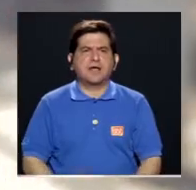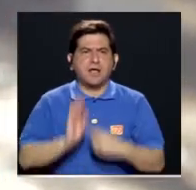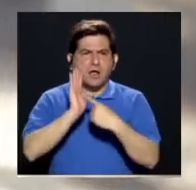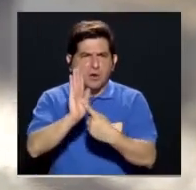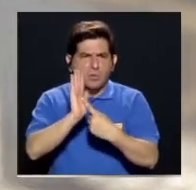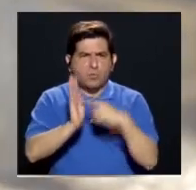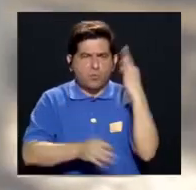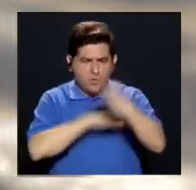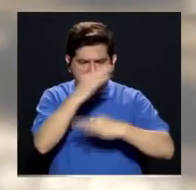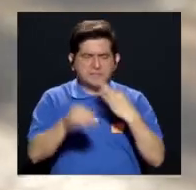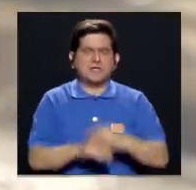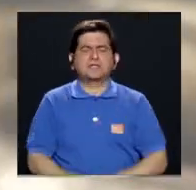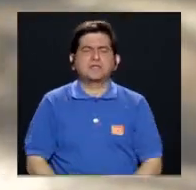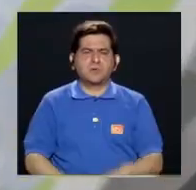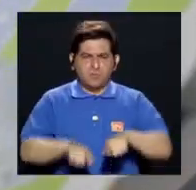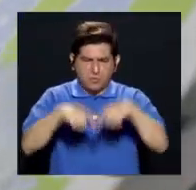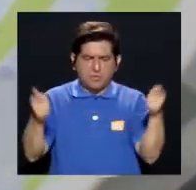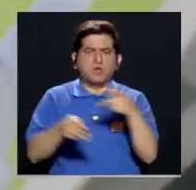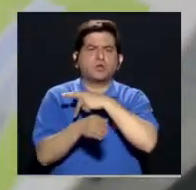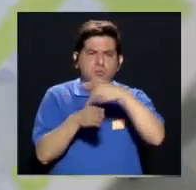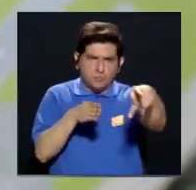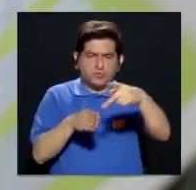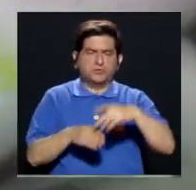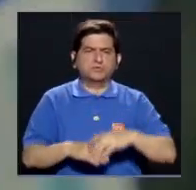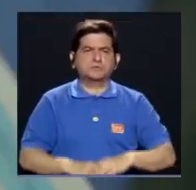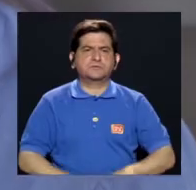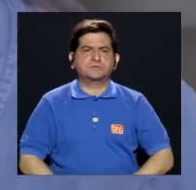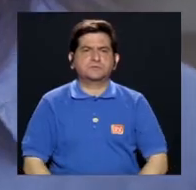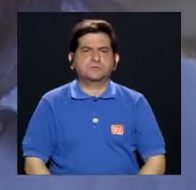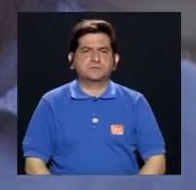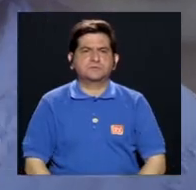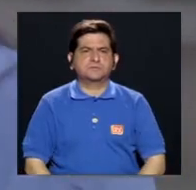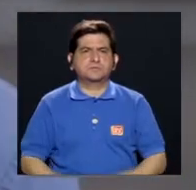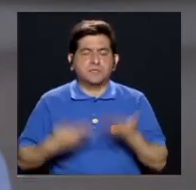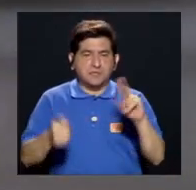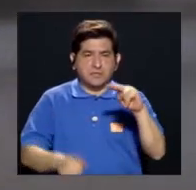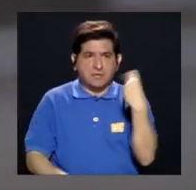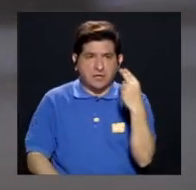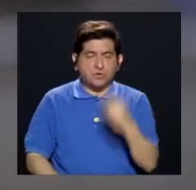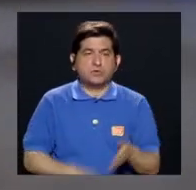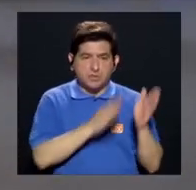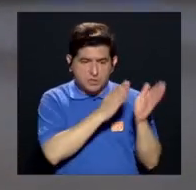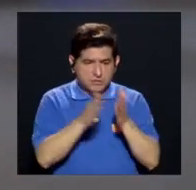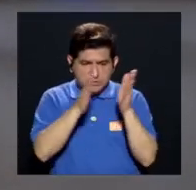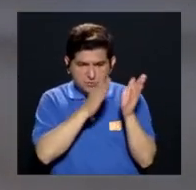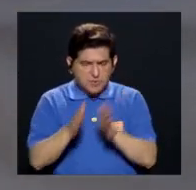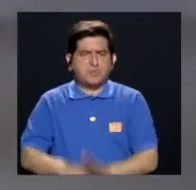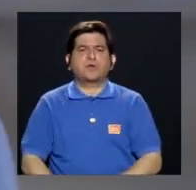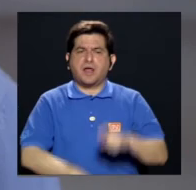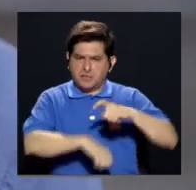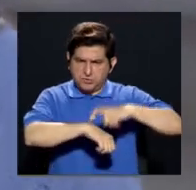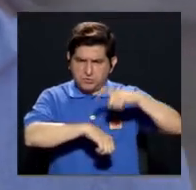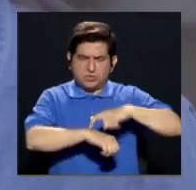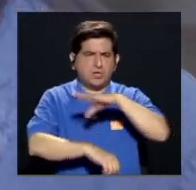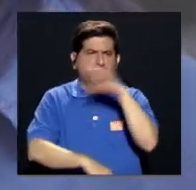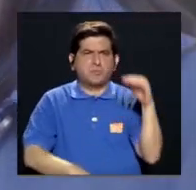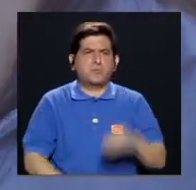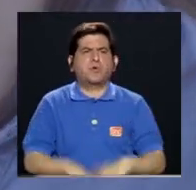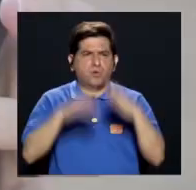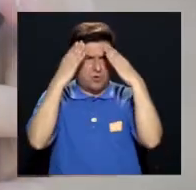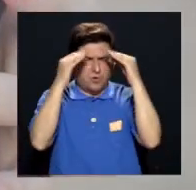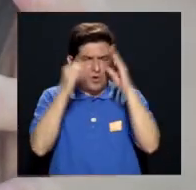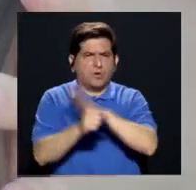Demuestra que es un tipo de periodismo profesional. Me brinda noticias que fueron preparadas con suficiente tiempo y con